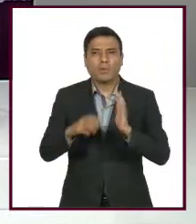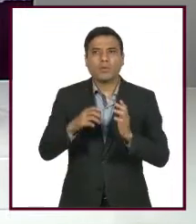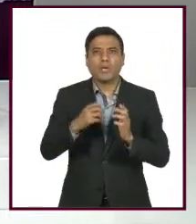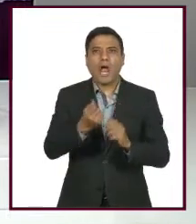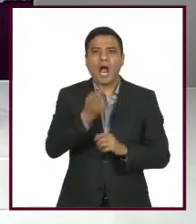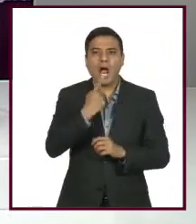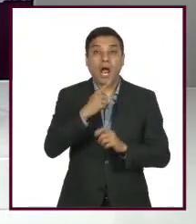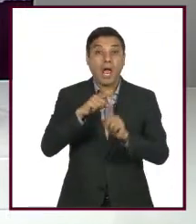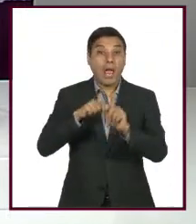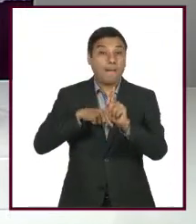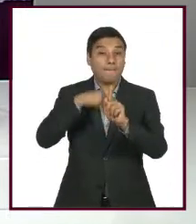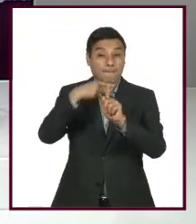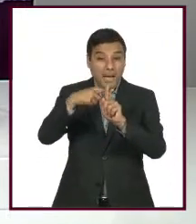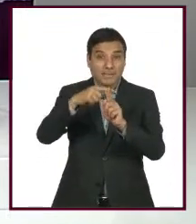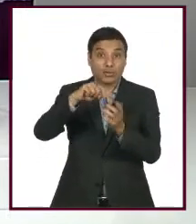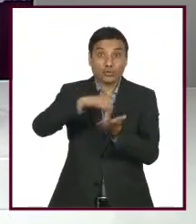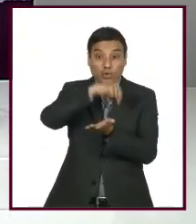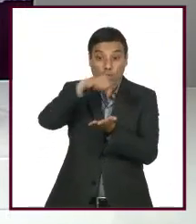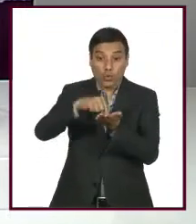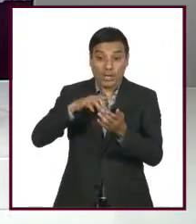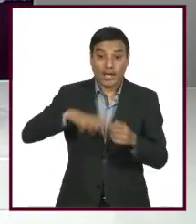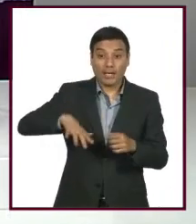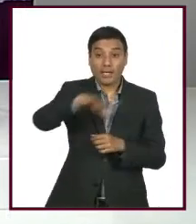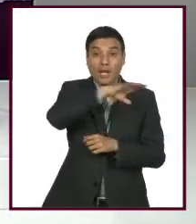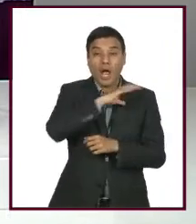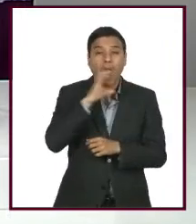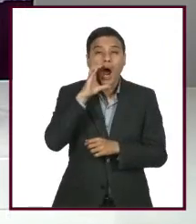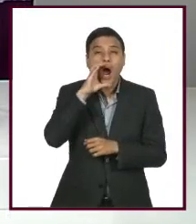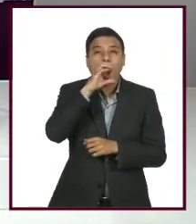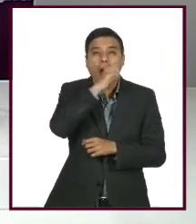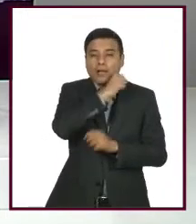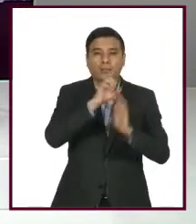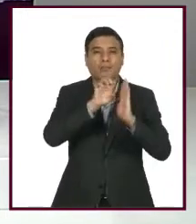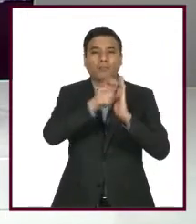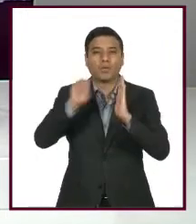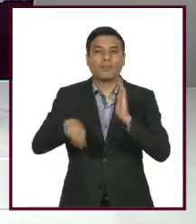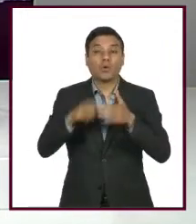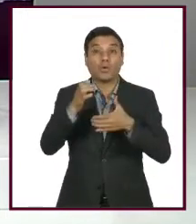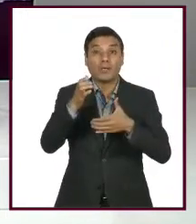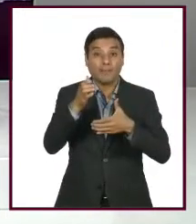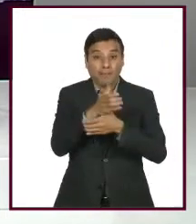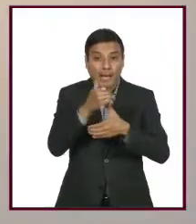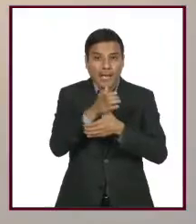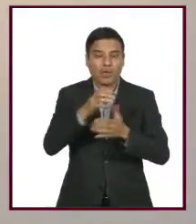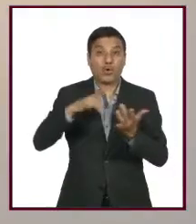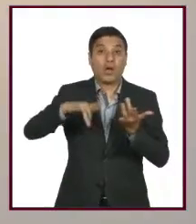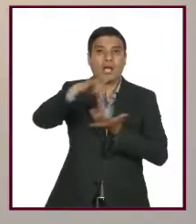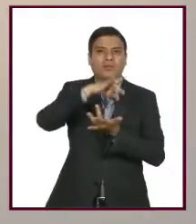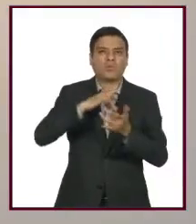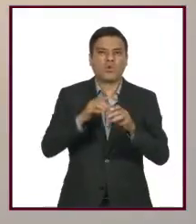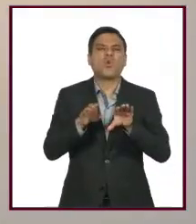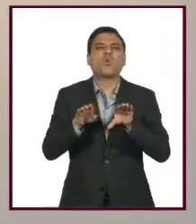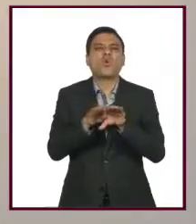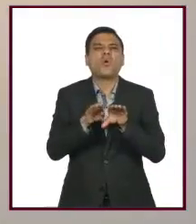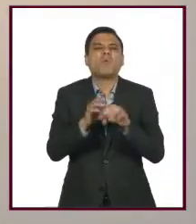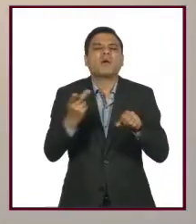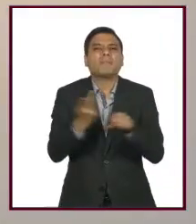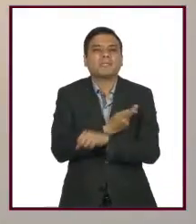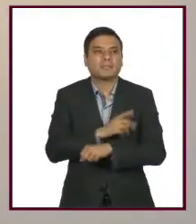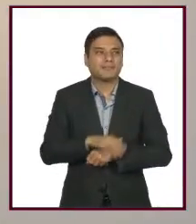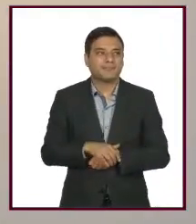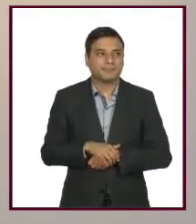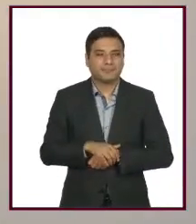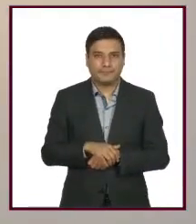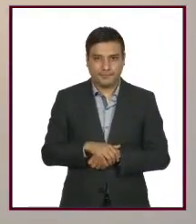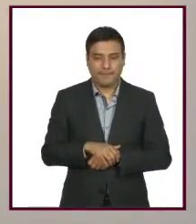ejemplo, en un lugar cerrado como en un bar o en un antro, doctor? Sí, pues el